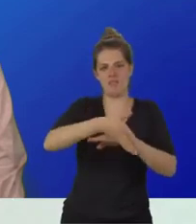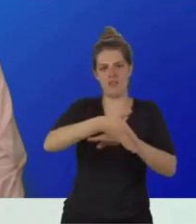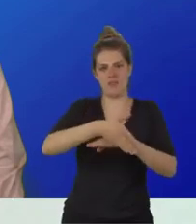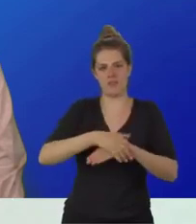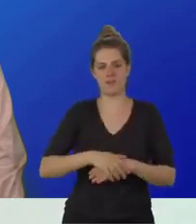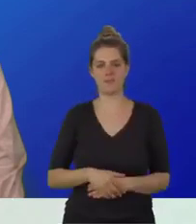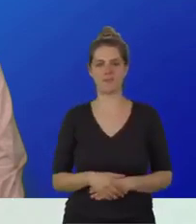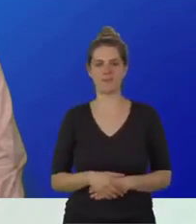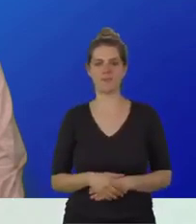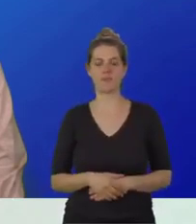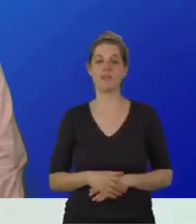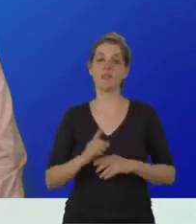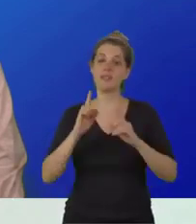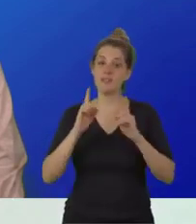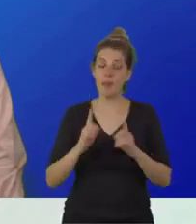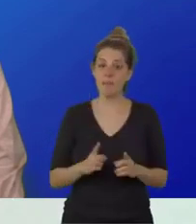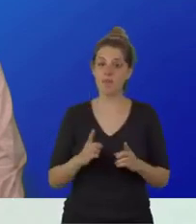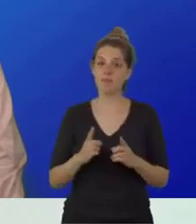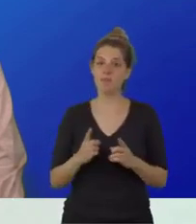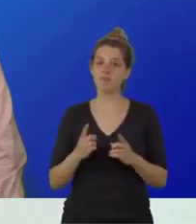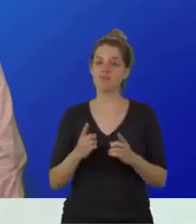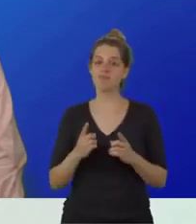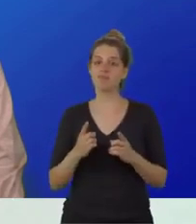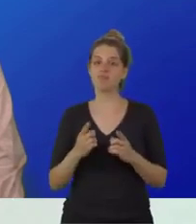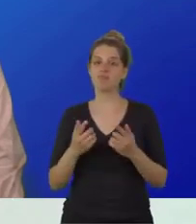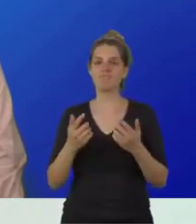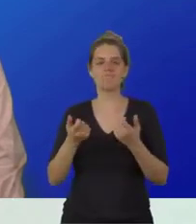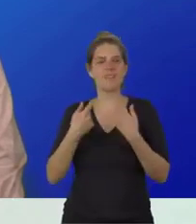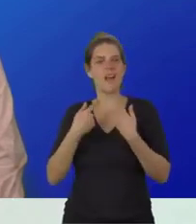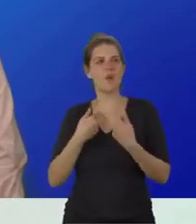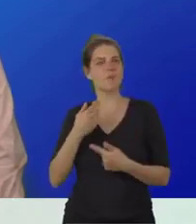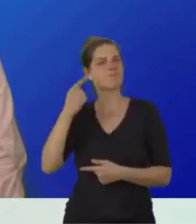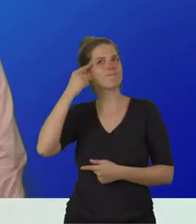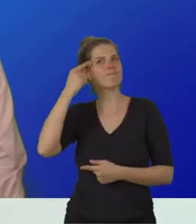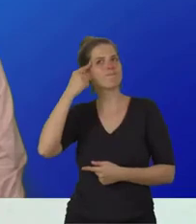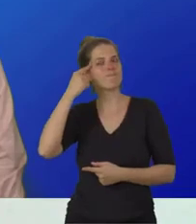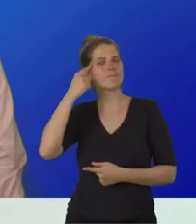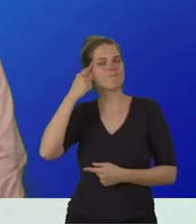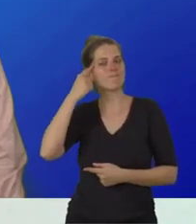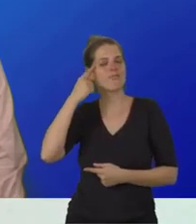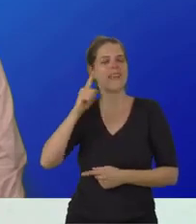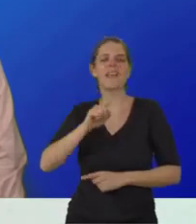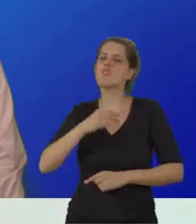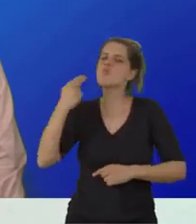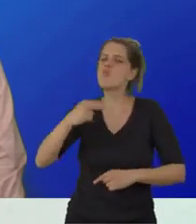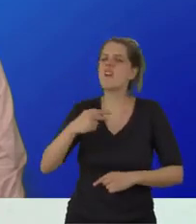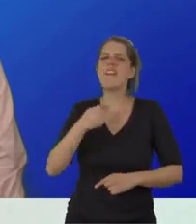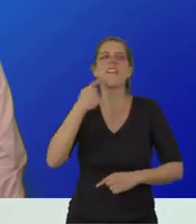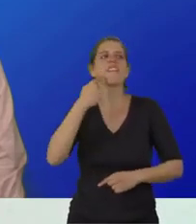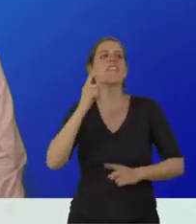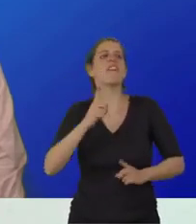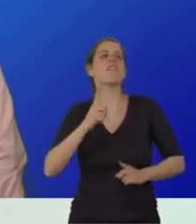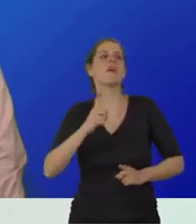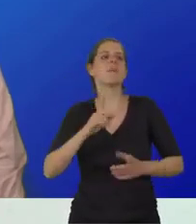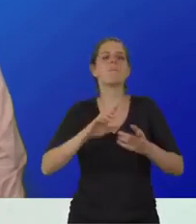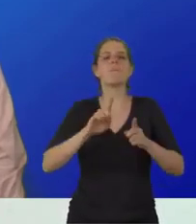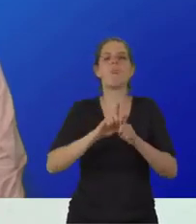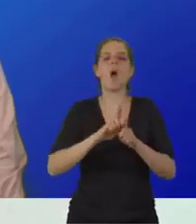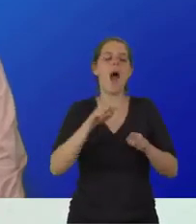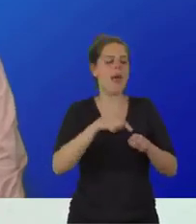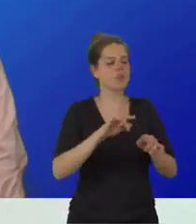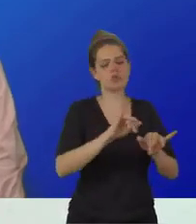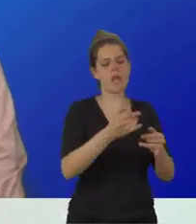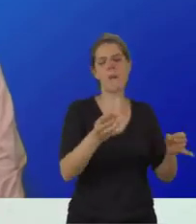la accesibilidad. Y nos lleva a interpelarnos también que nunca debemos tomar nada como